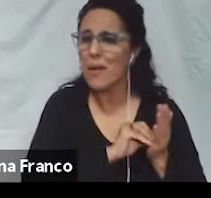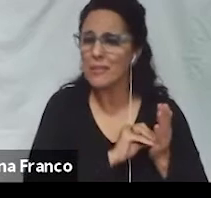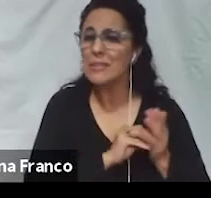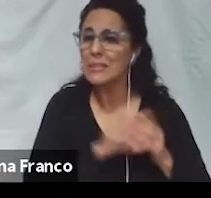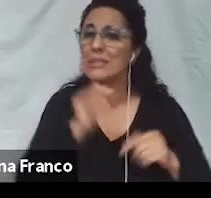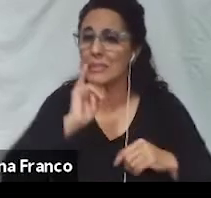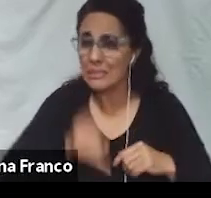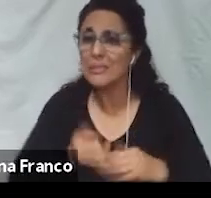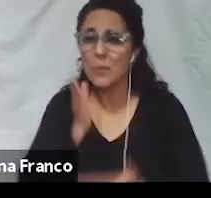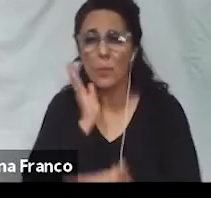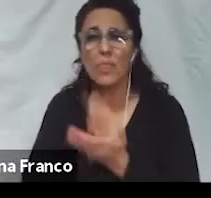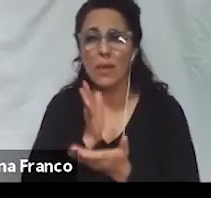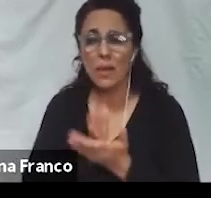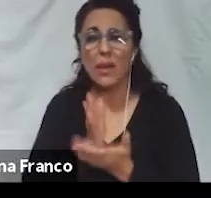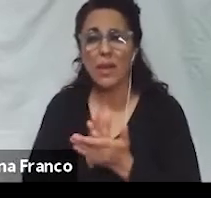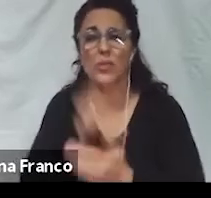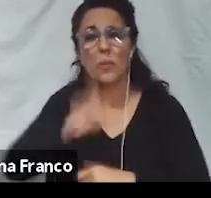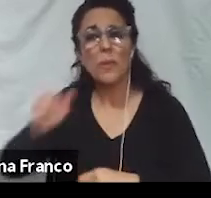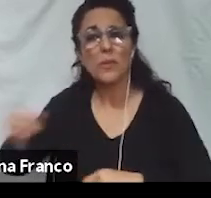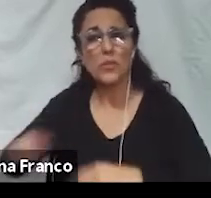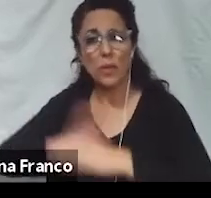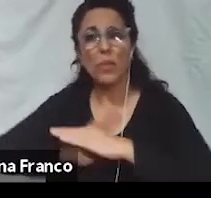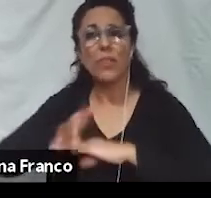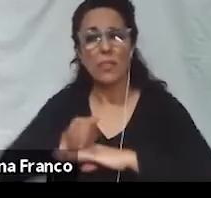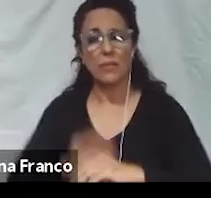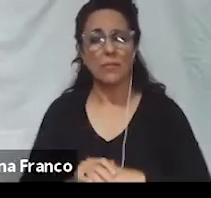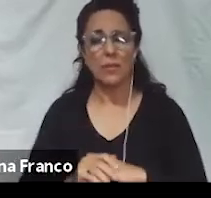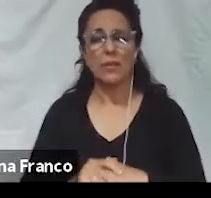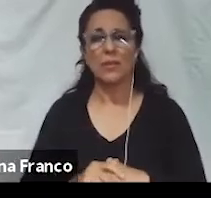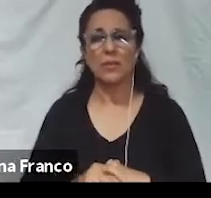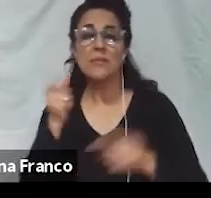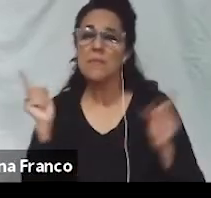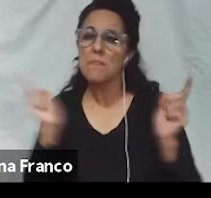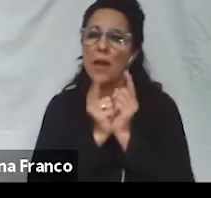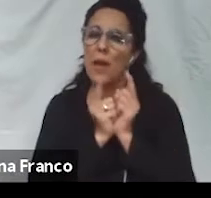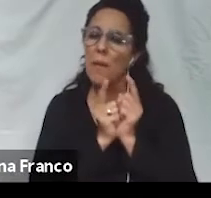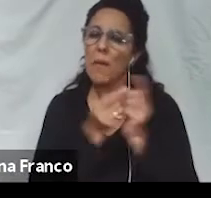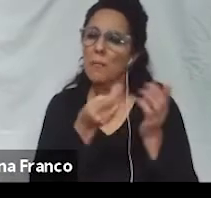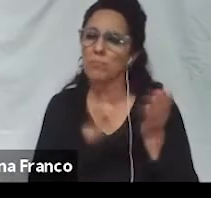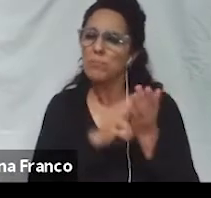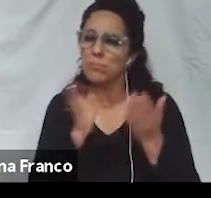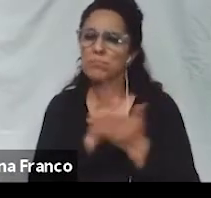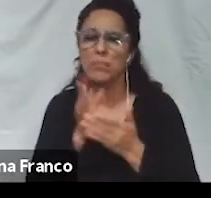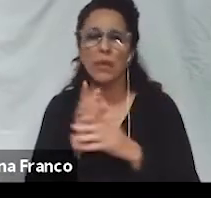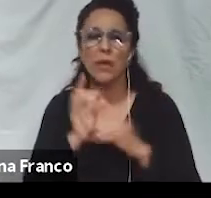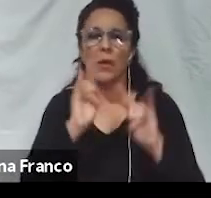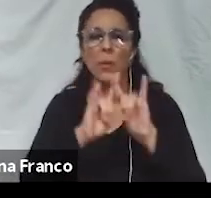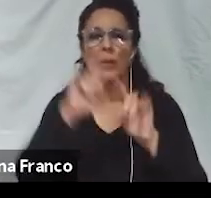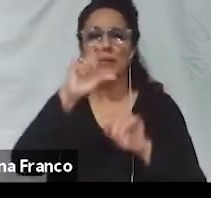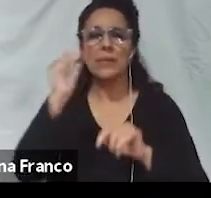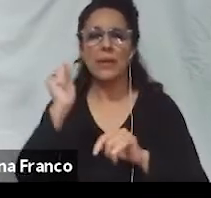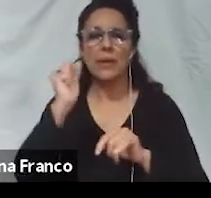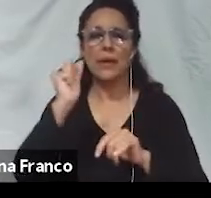es una tendencia social y es un derecho que tenemos las personas con discapacidad. Bueno, un breve repaso. ¿Qué son